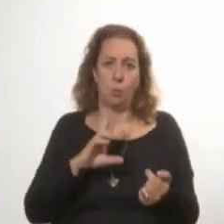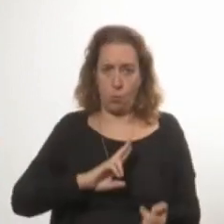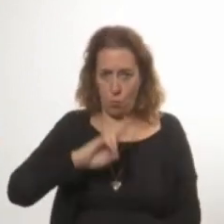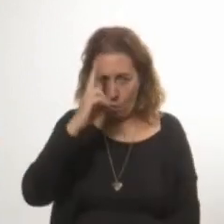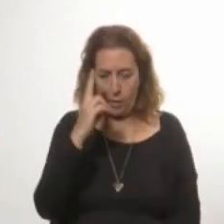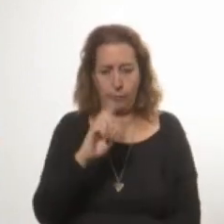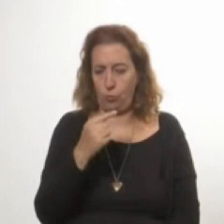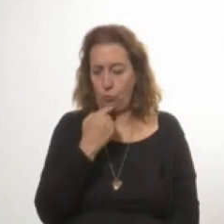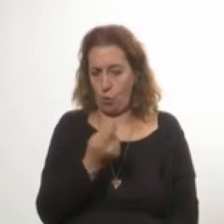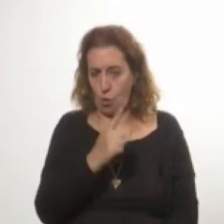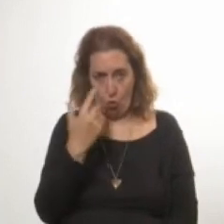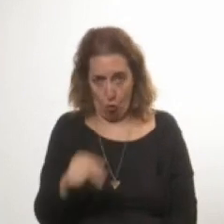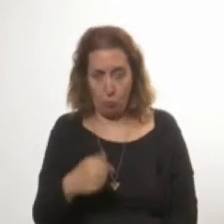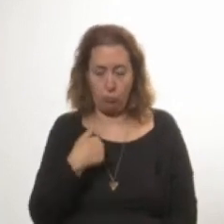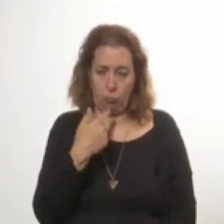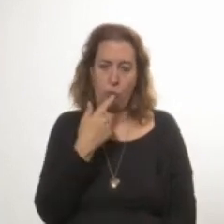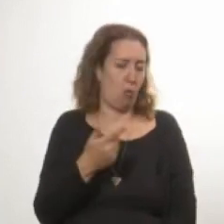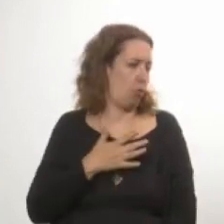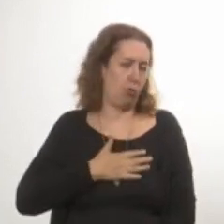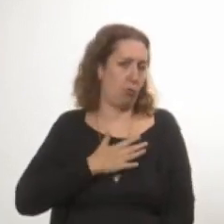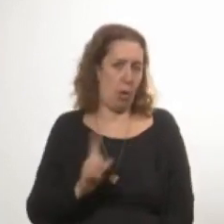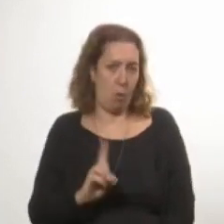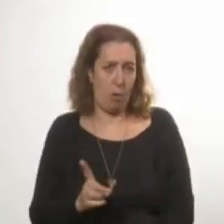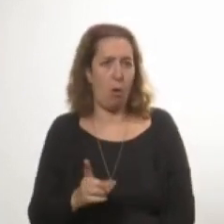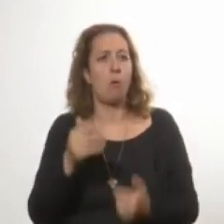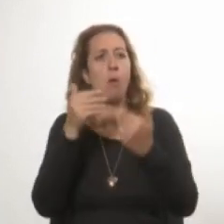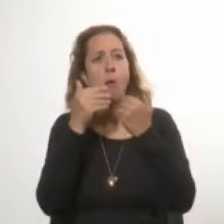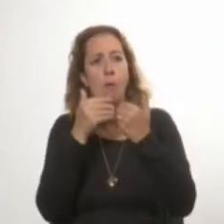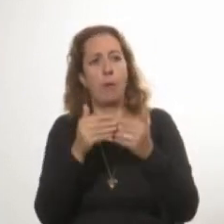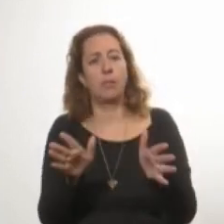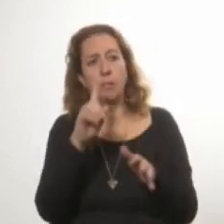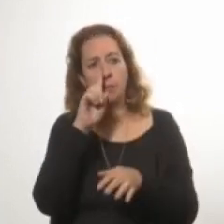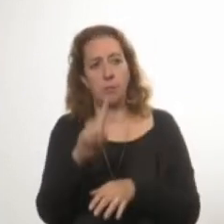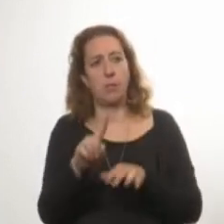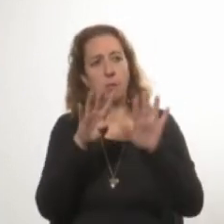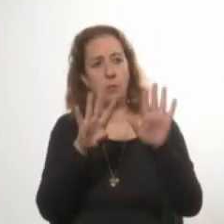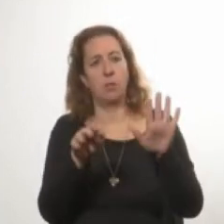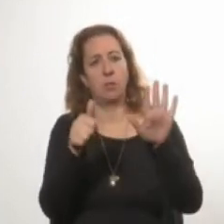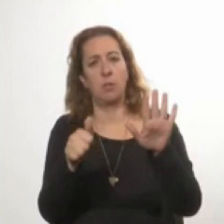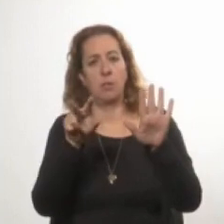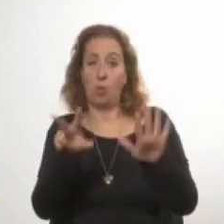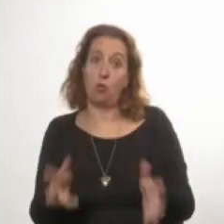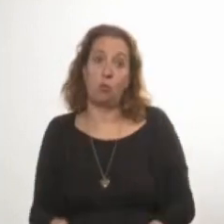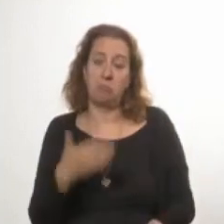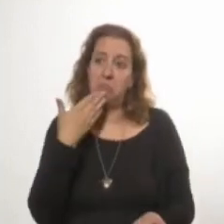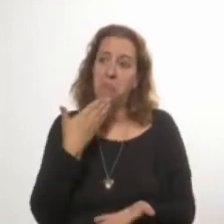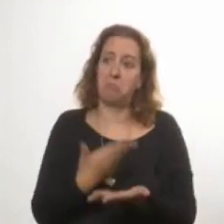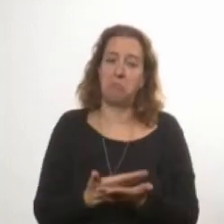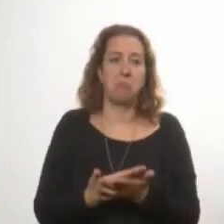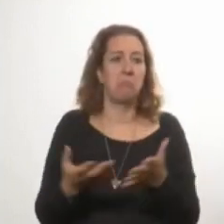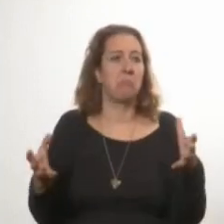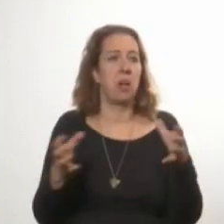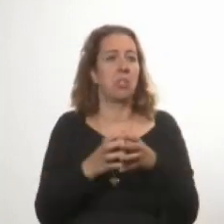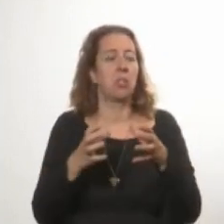niego, que las repudio, ocurrieron a partir de 1968. Me llama la atención que el Partido Colorado